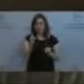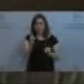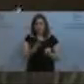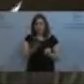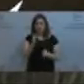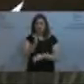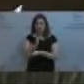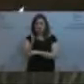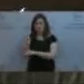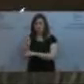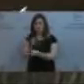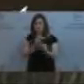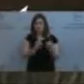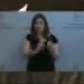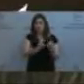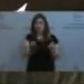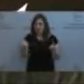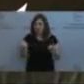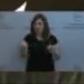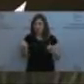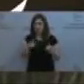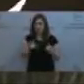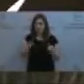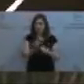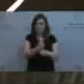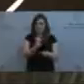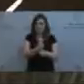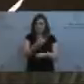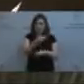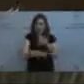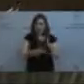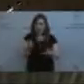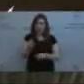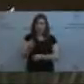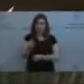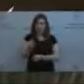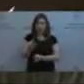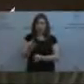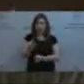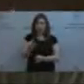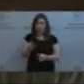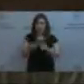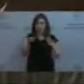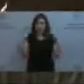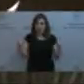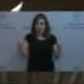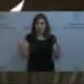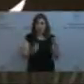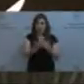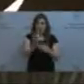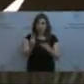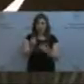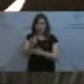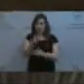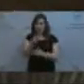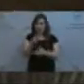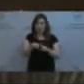cada uno de los trabajadores realizará una jornada año envidiable para el sistema